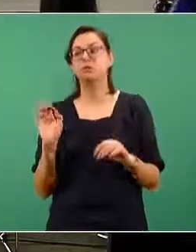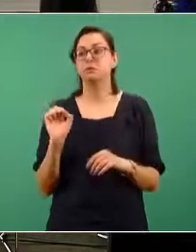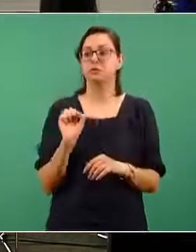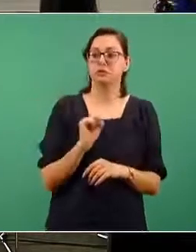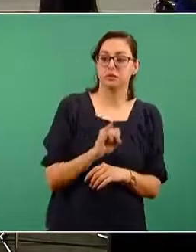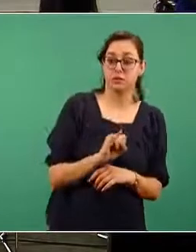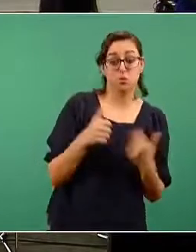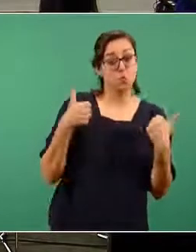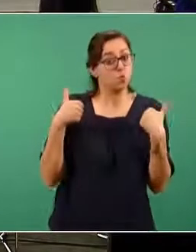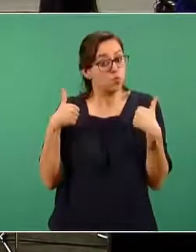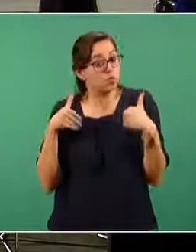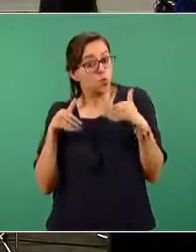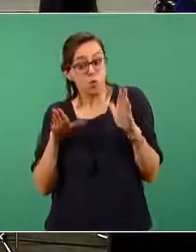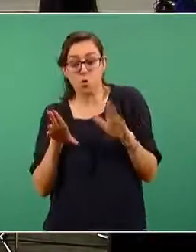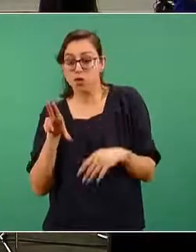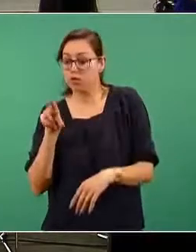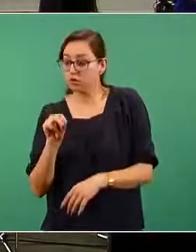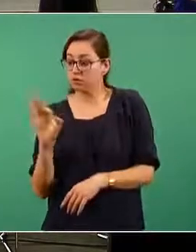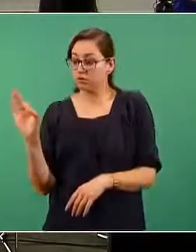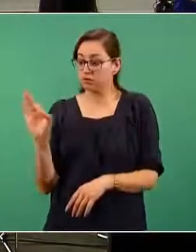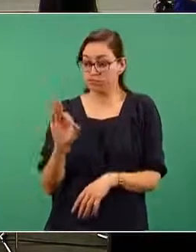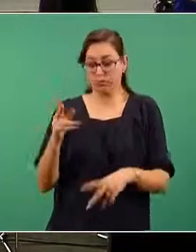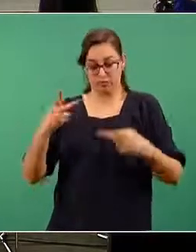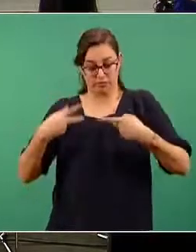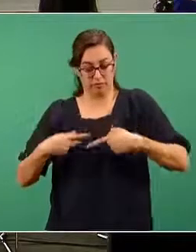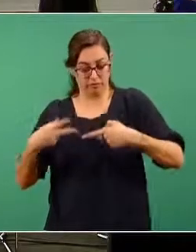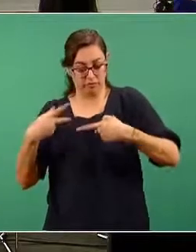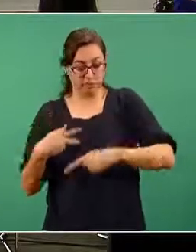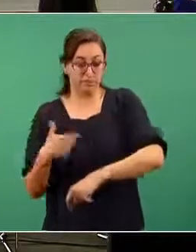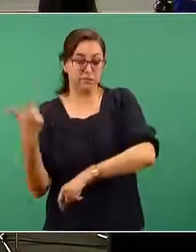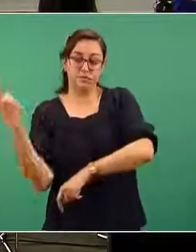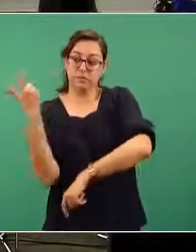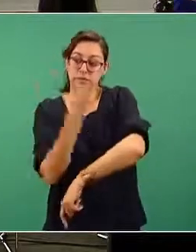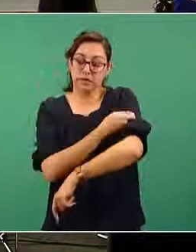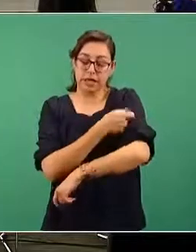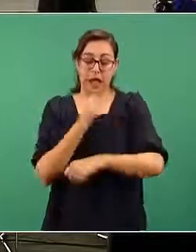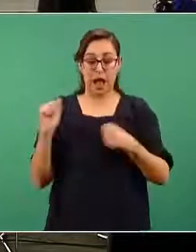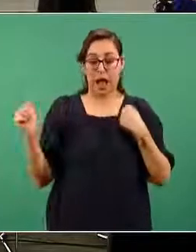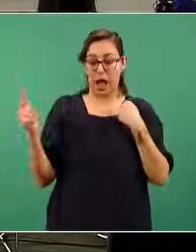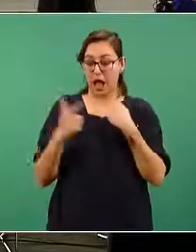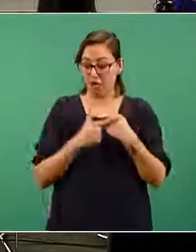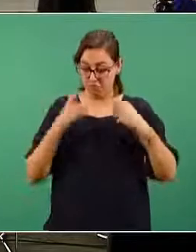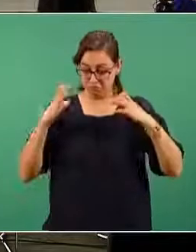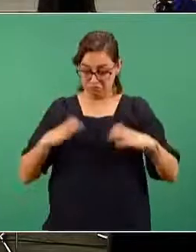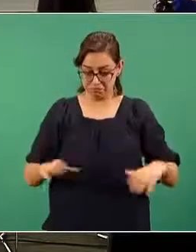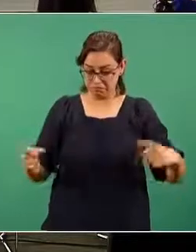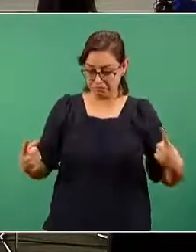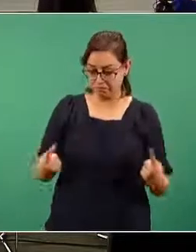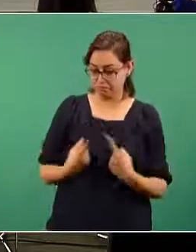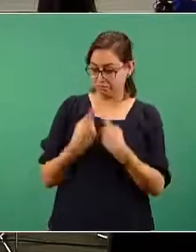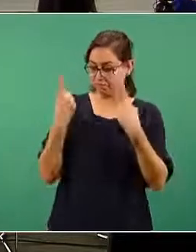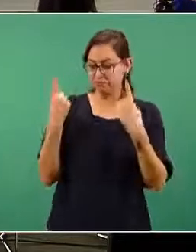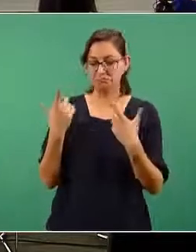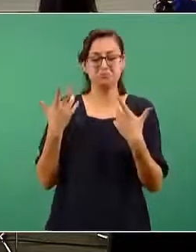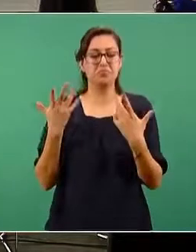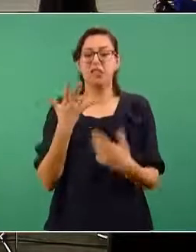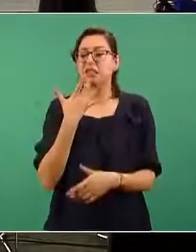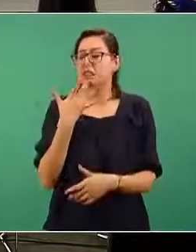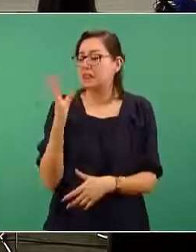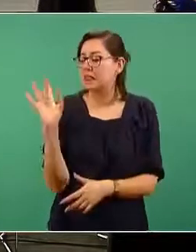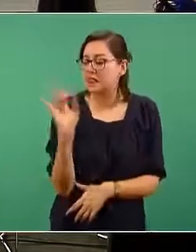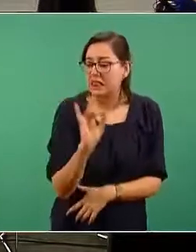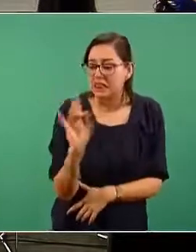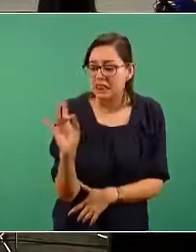cuando una persona recibe una vacuna y tiene una reacción de su organismo, cualquiera que ésta sea, por mínima que